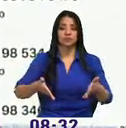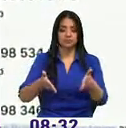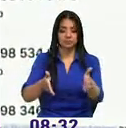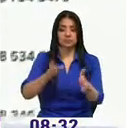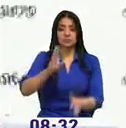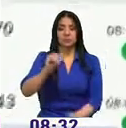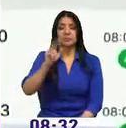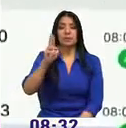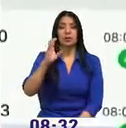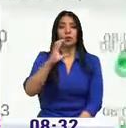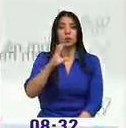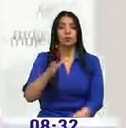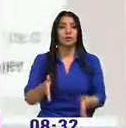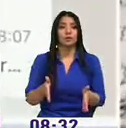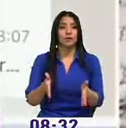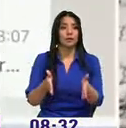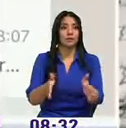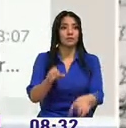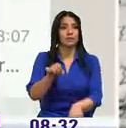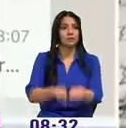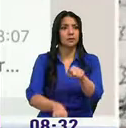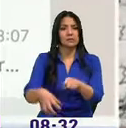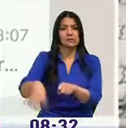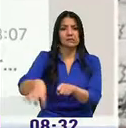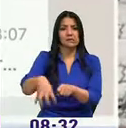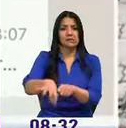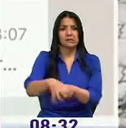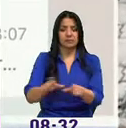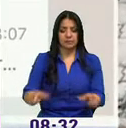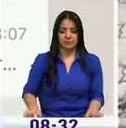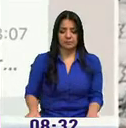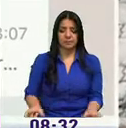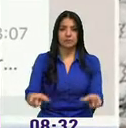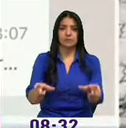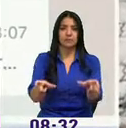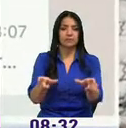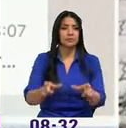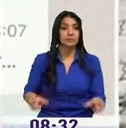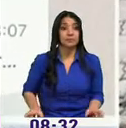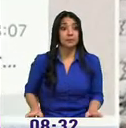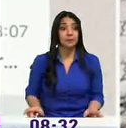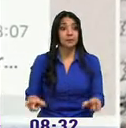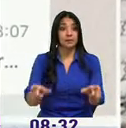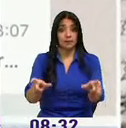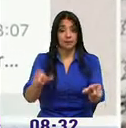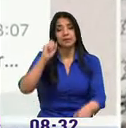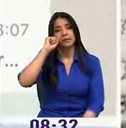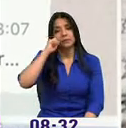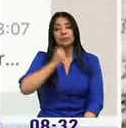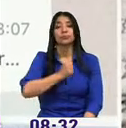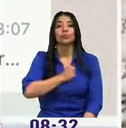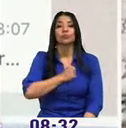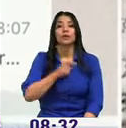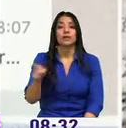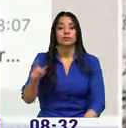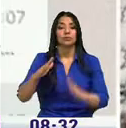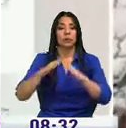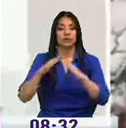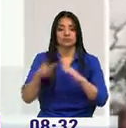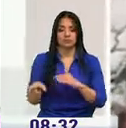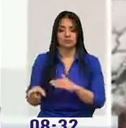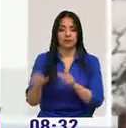Baruch, las calles. Vean cómo están las veredas, las calles. A las veredas, recuerden que el frente es cosa nuestra,